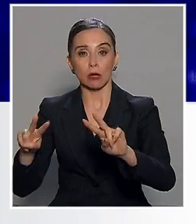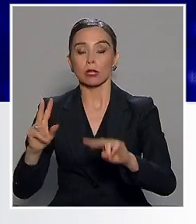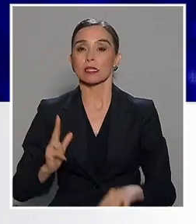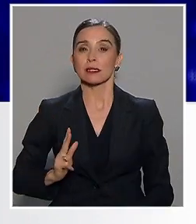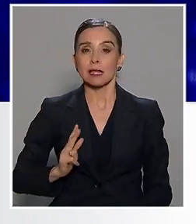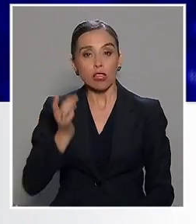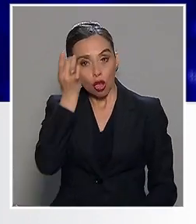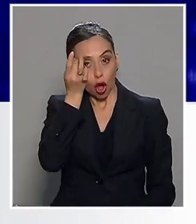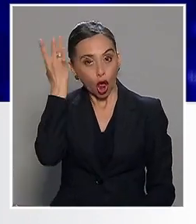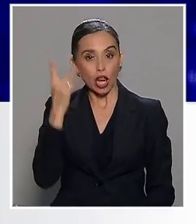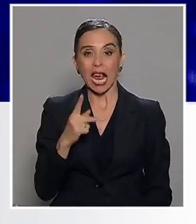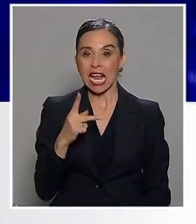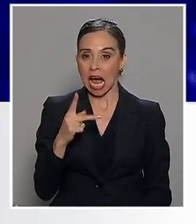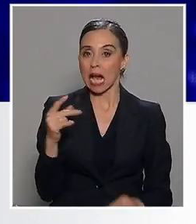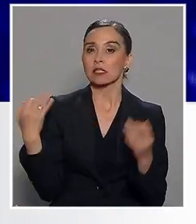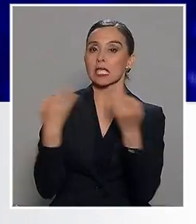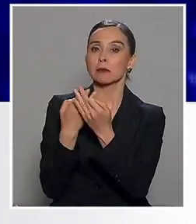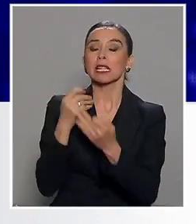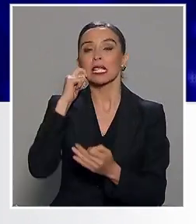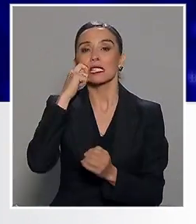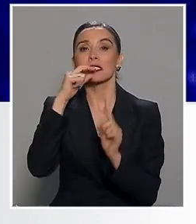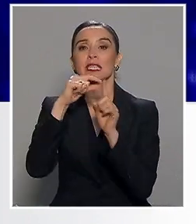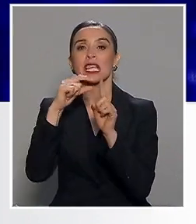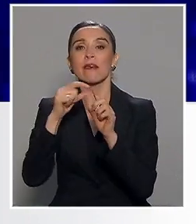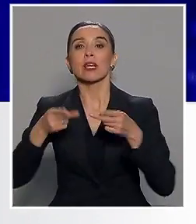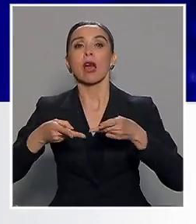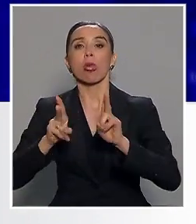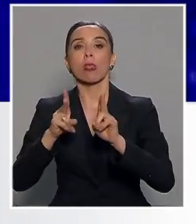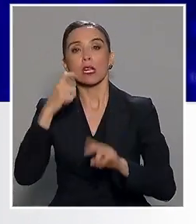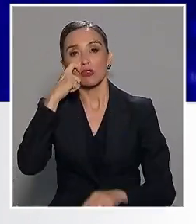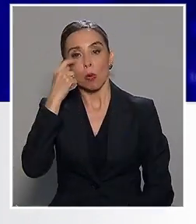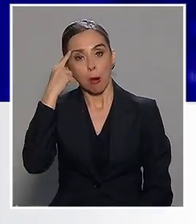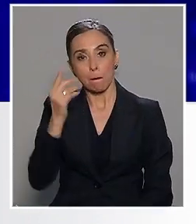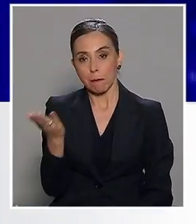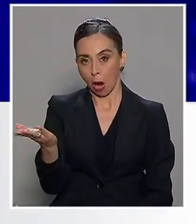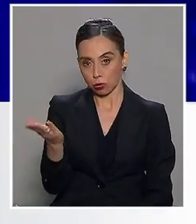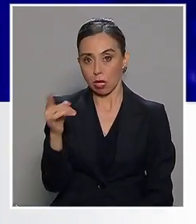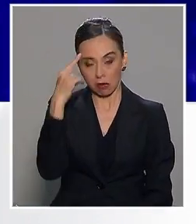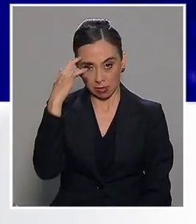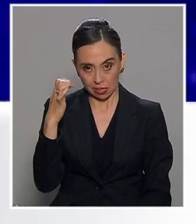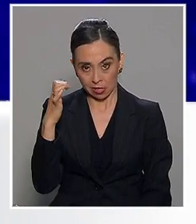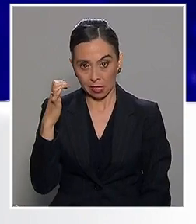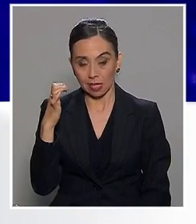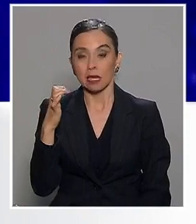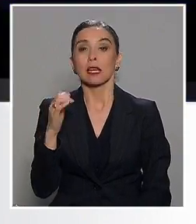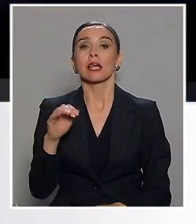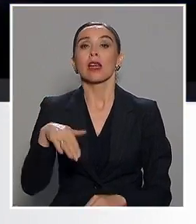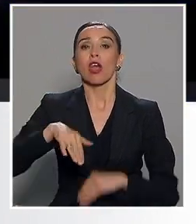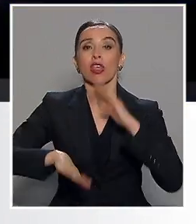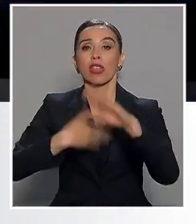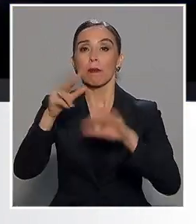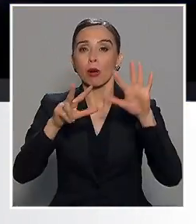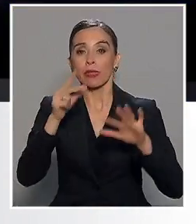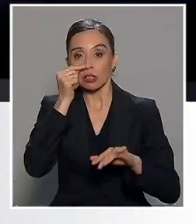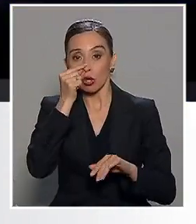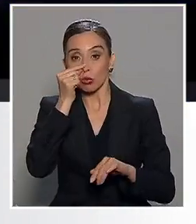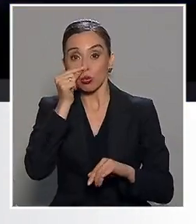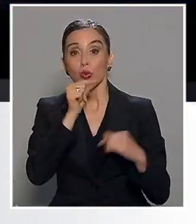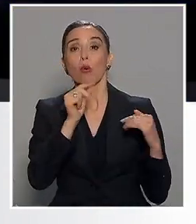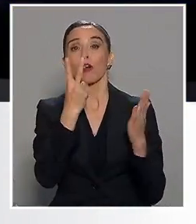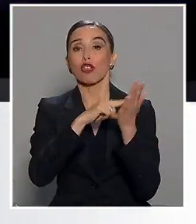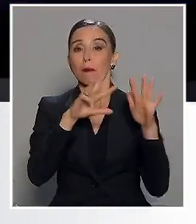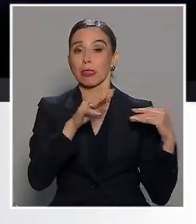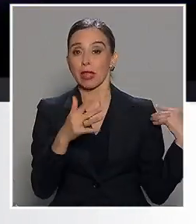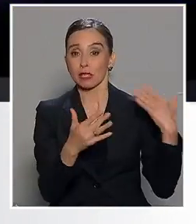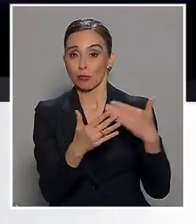quisiera entender cuál es su concepto de derechos humanos y si cree que se violaron después del 18 de octubre como lo han denunciado